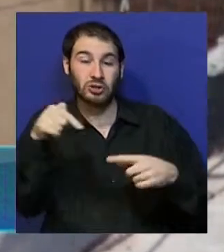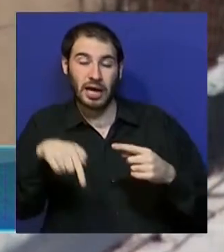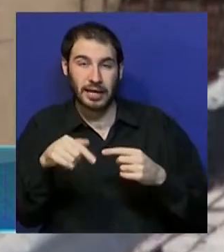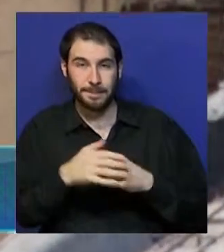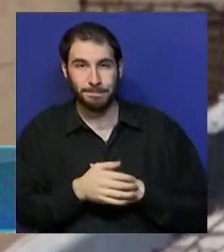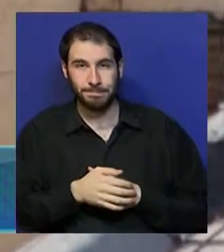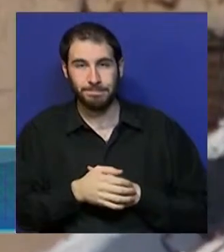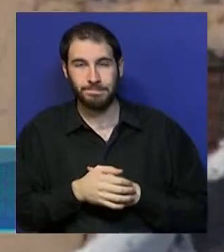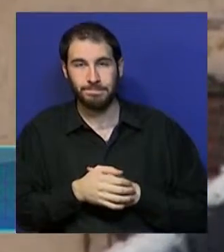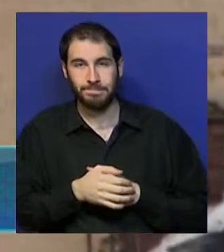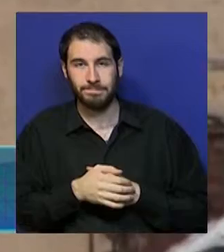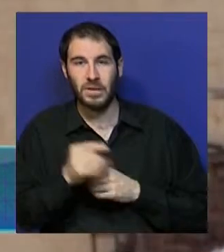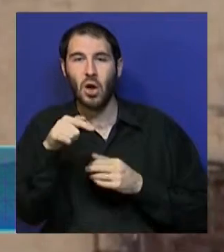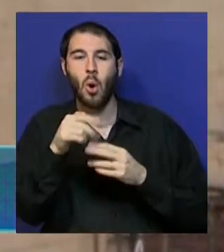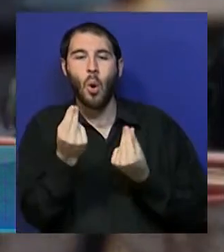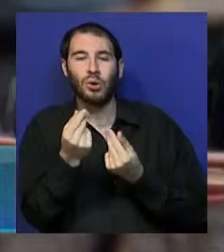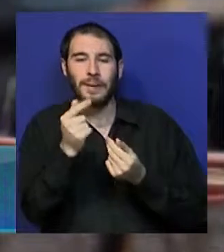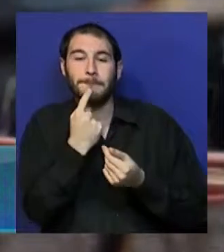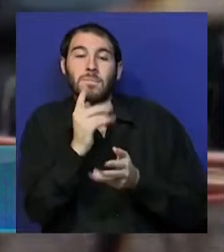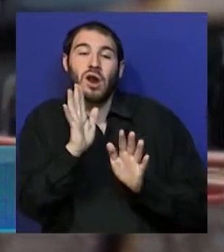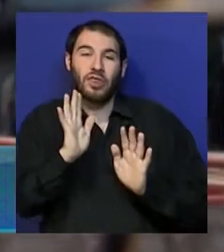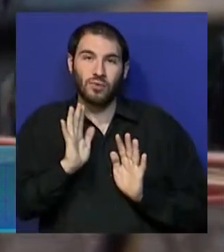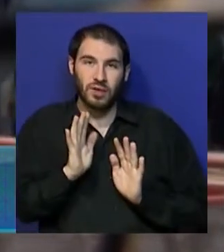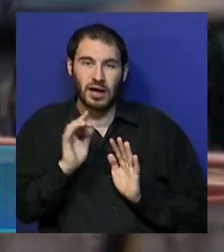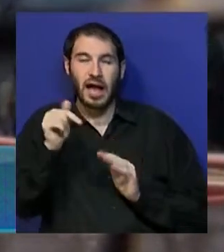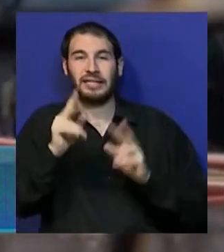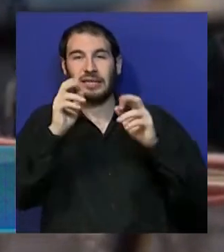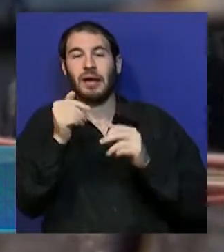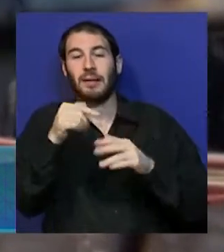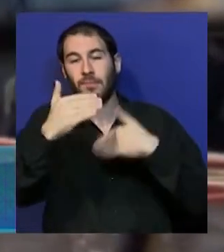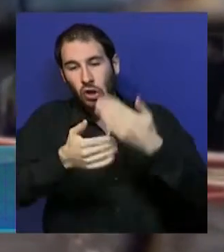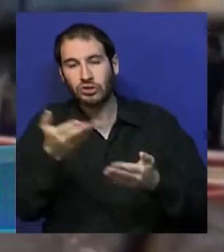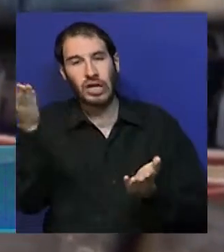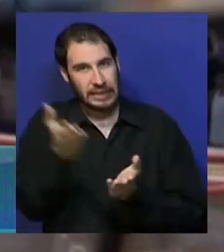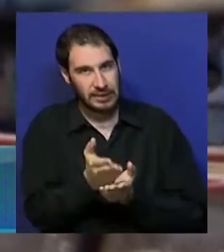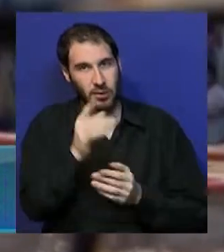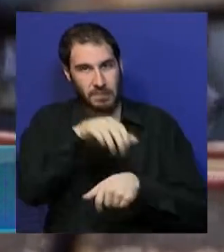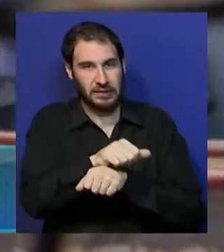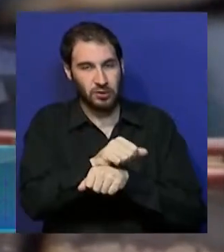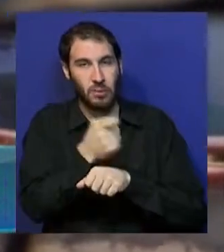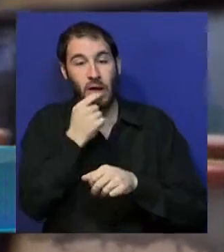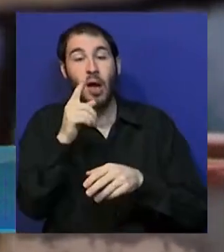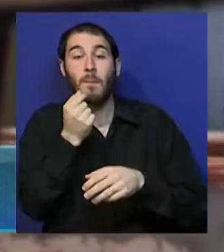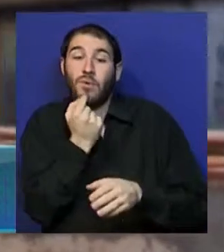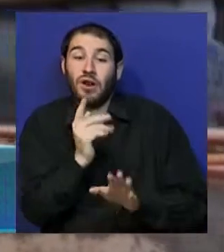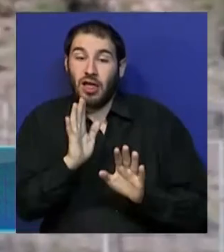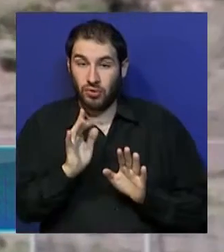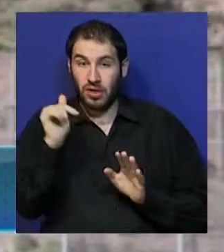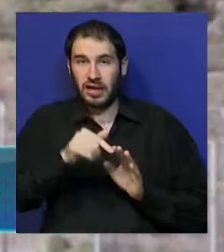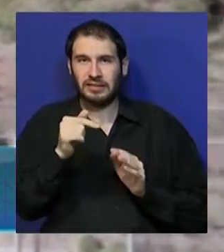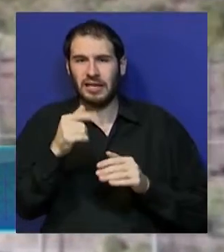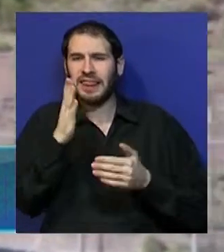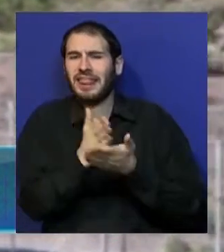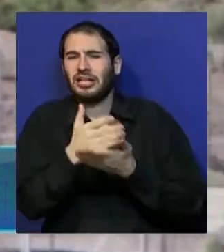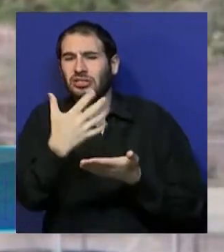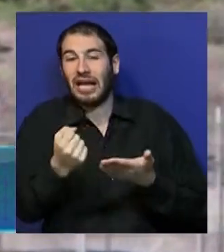que se usa como una medida cautelar en el marco de un proceso penal, ¿no? Sí. Y por eso, como es una medida cautelar que violenta un